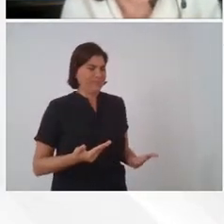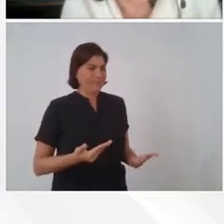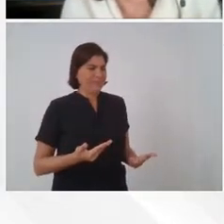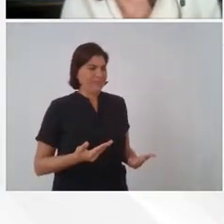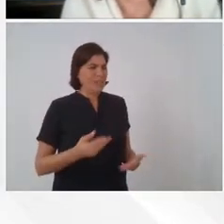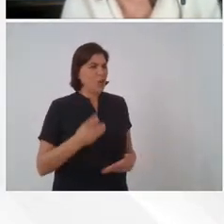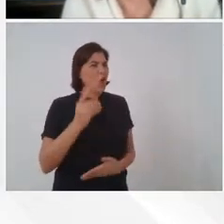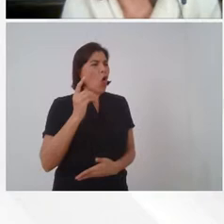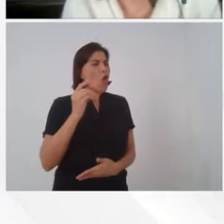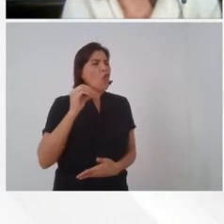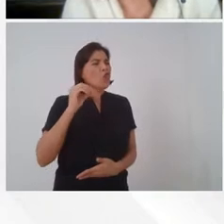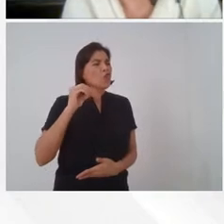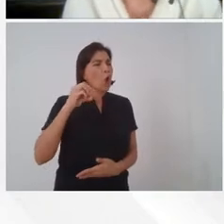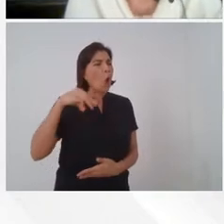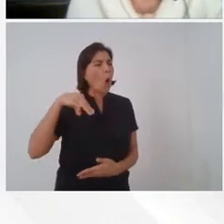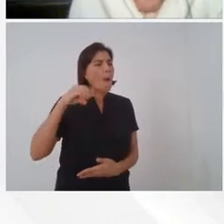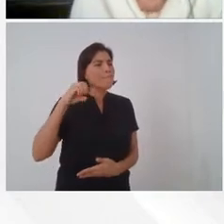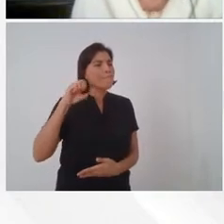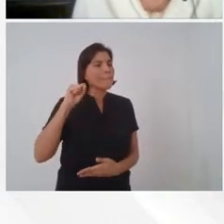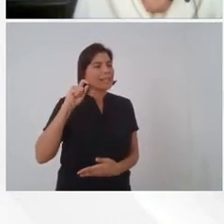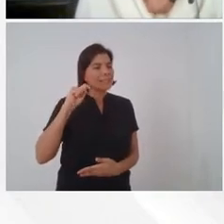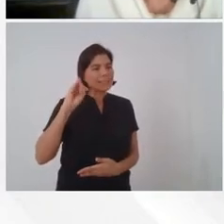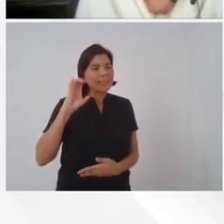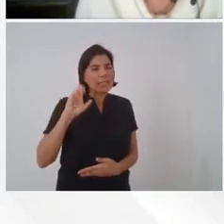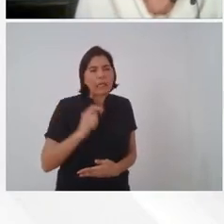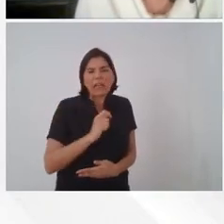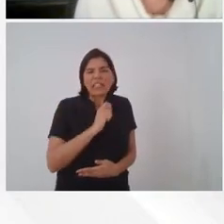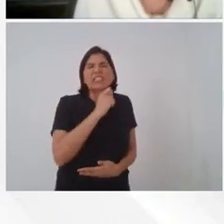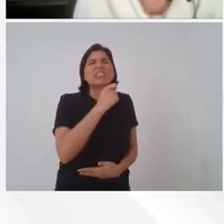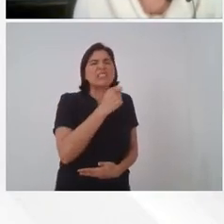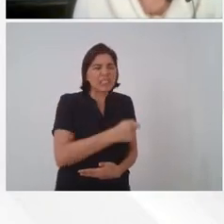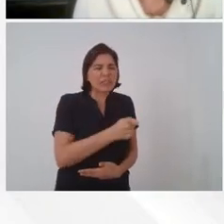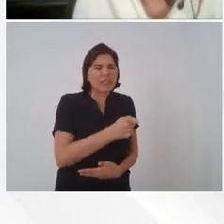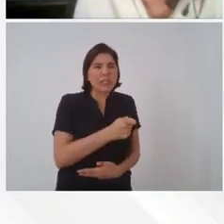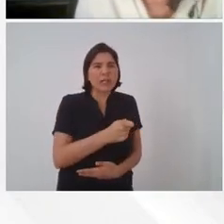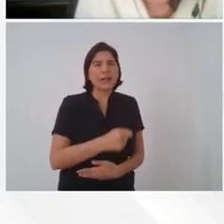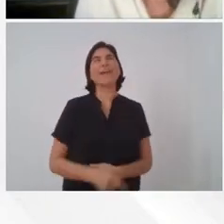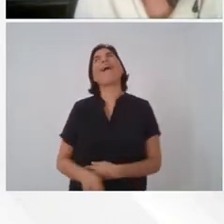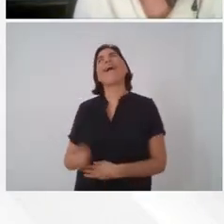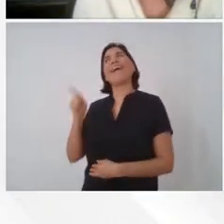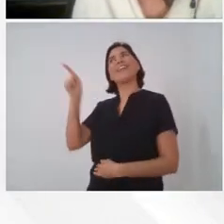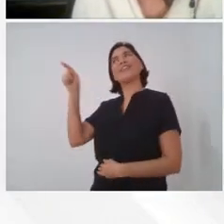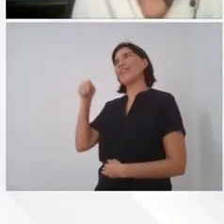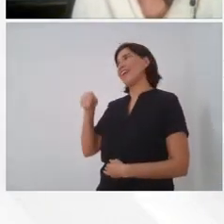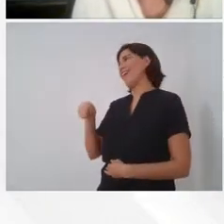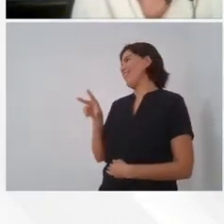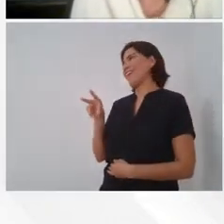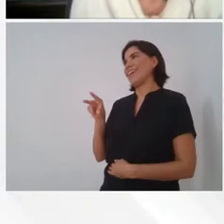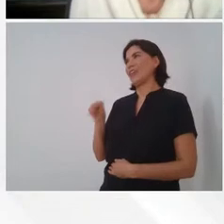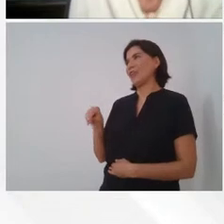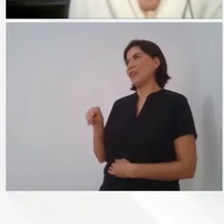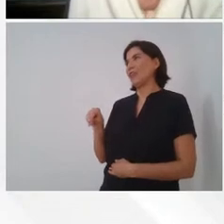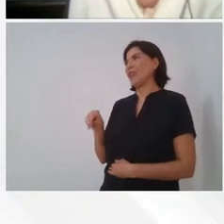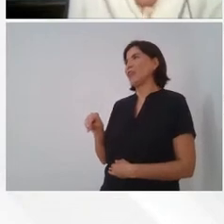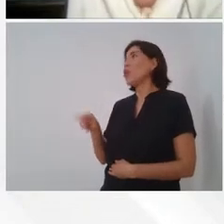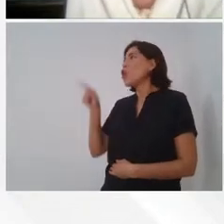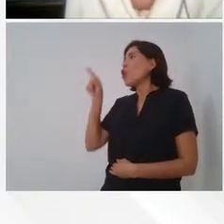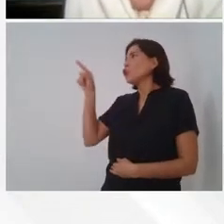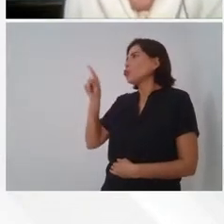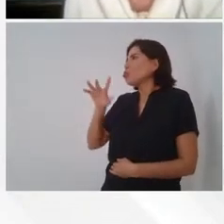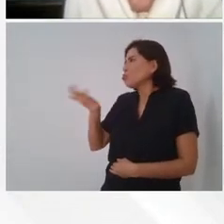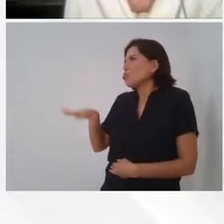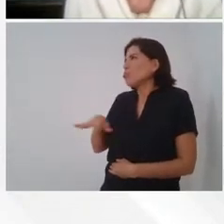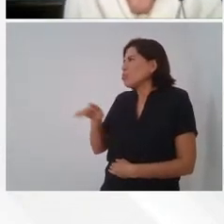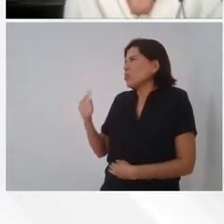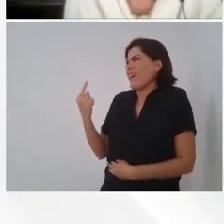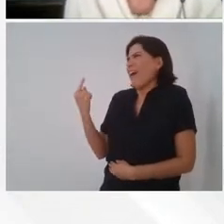significa domesticar?». «Tú no eres de aquí», dijo el zorro. «¿Qué es lo que buscas?». «Yo busco a los